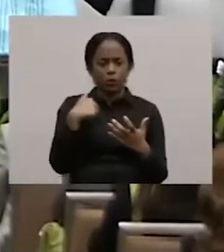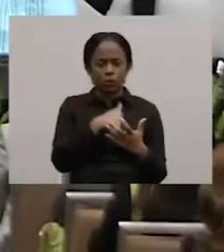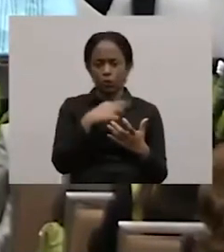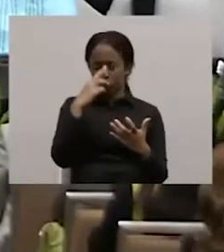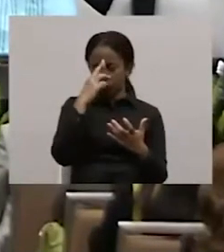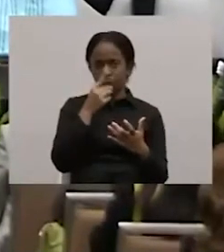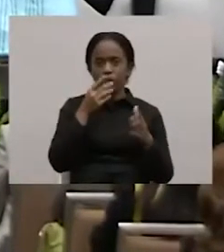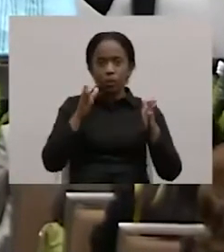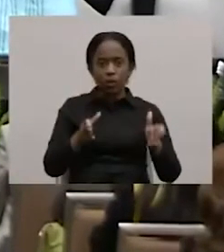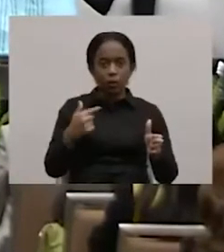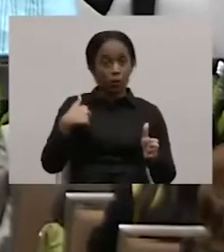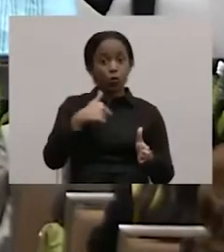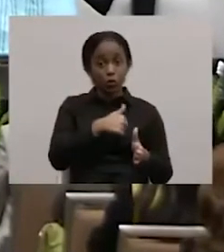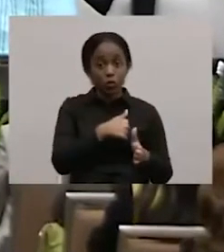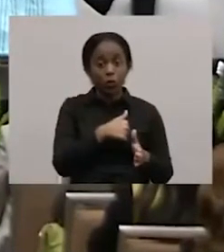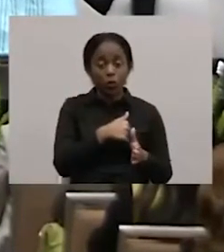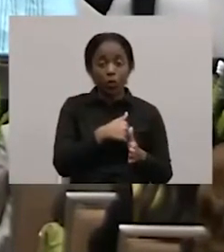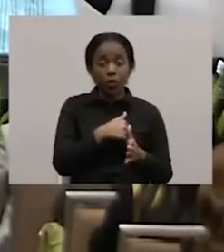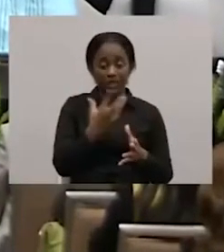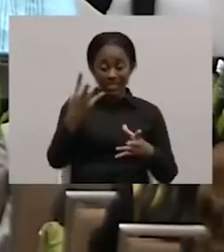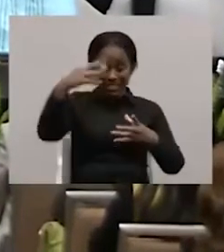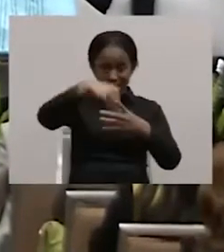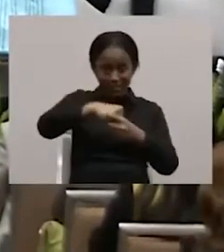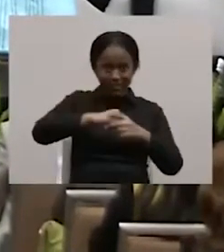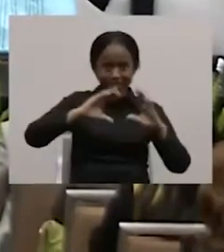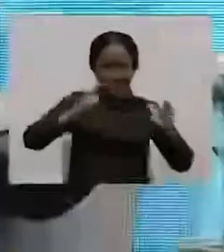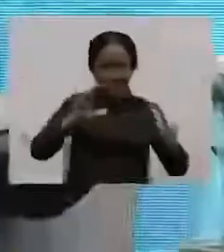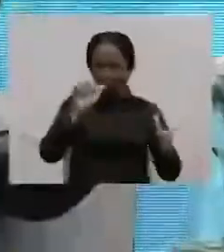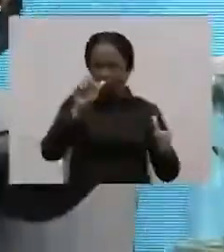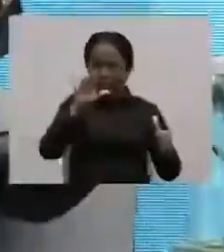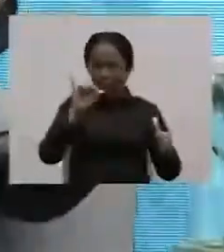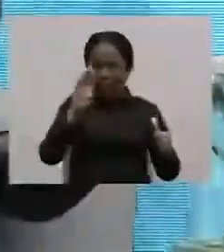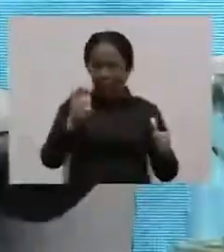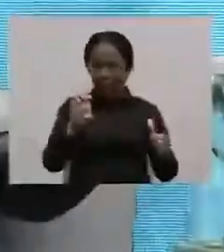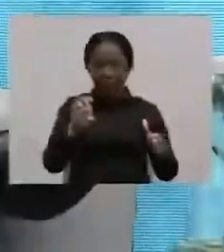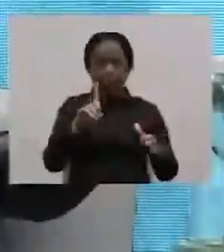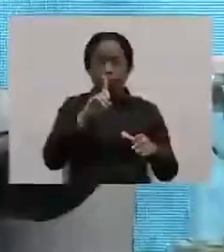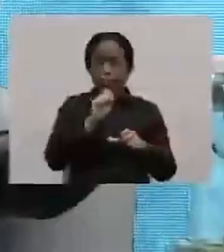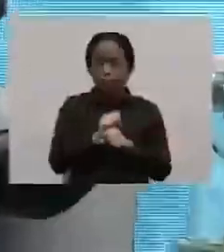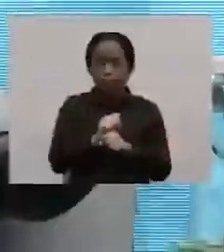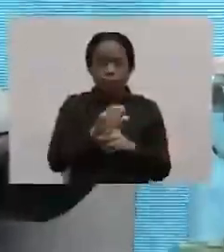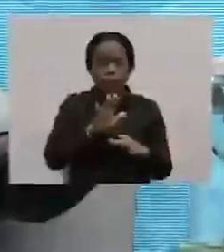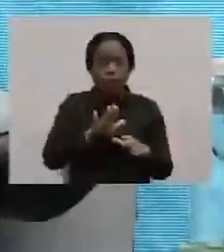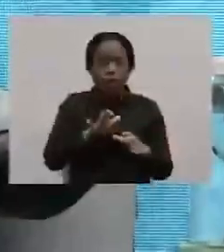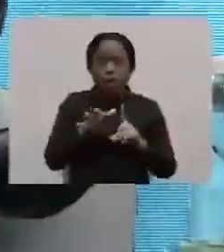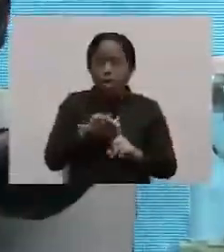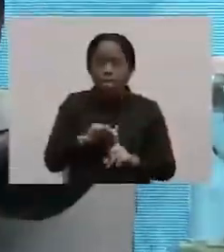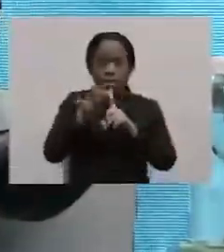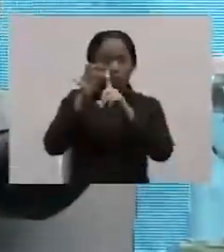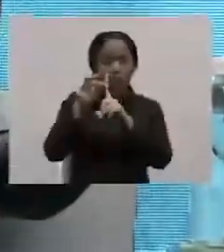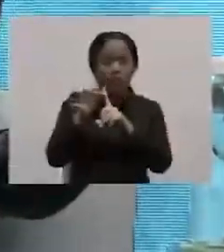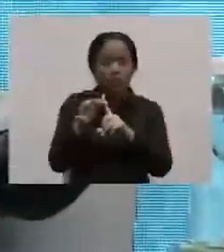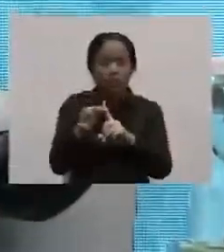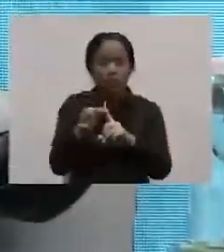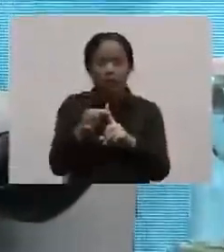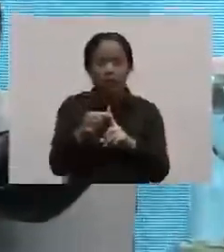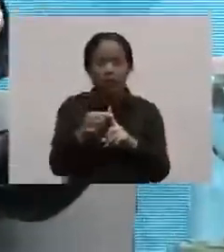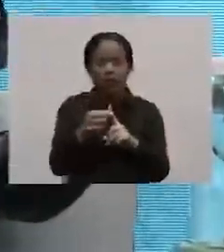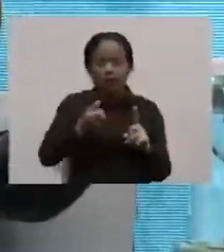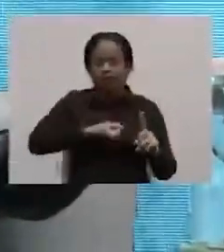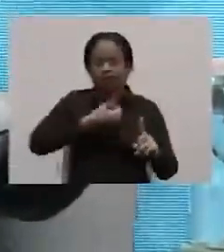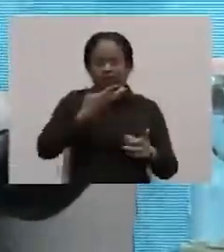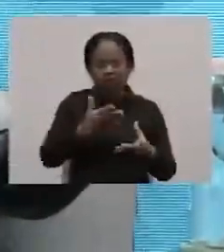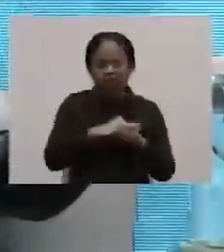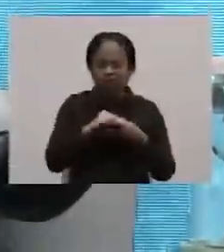dominicanos, nosotros somos, dentro de los caribeños, más caribeños que cualquier caribeño. Somos muy auténticos, somos muy muy